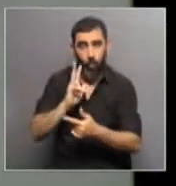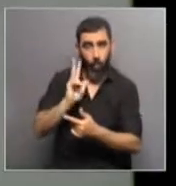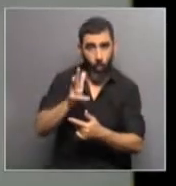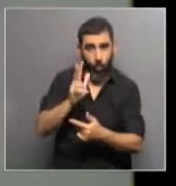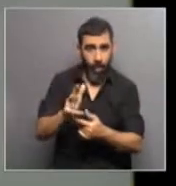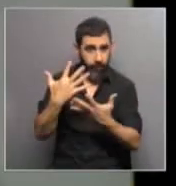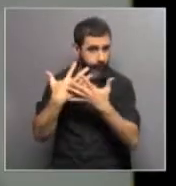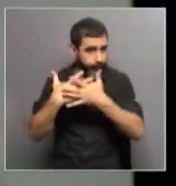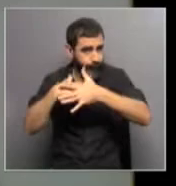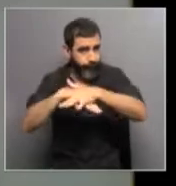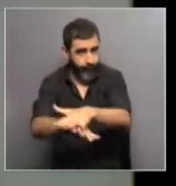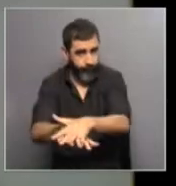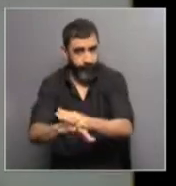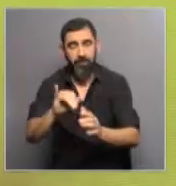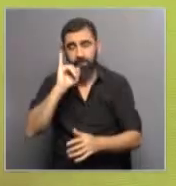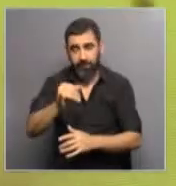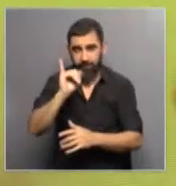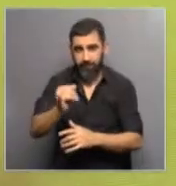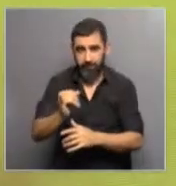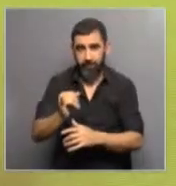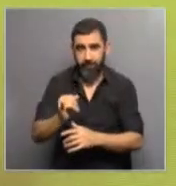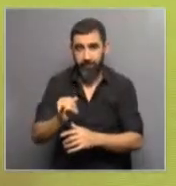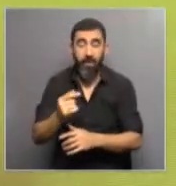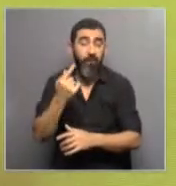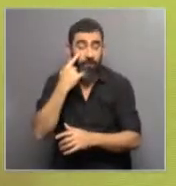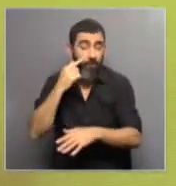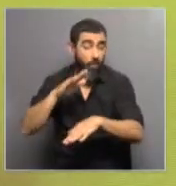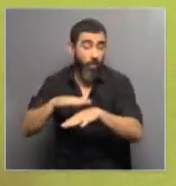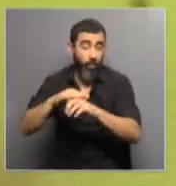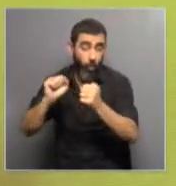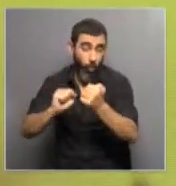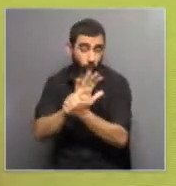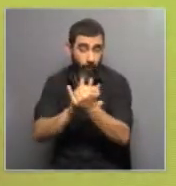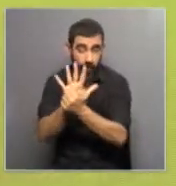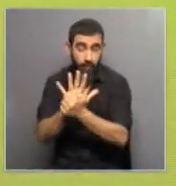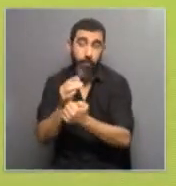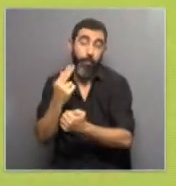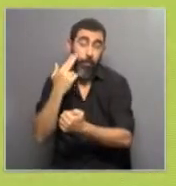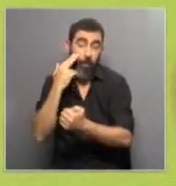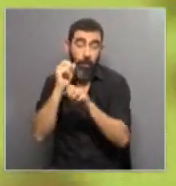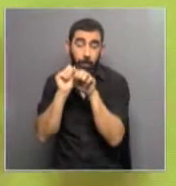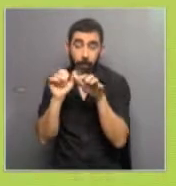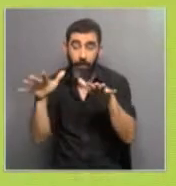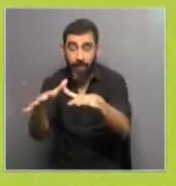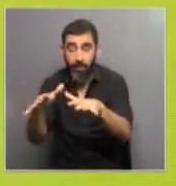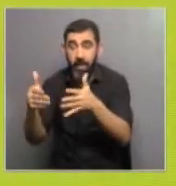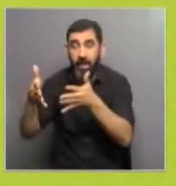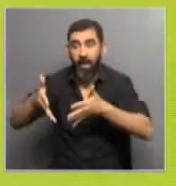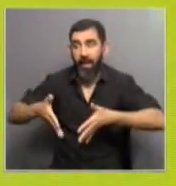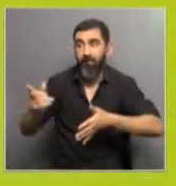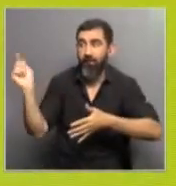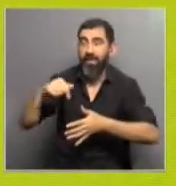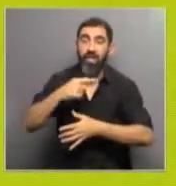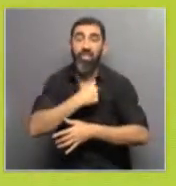Es la mirada, ¿no? Es integral. Exacto. Lo hemos vivido en el COVID. Vimos que un problema, una pandemia que apareció en China en relación a un